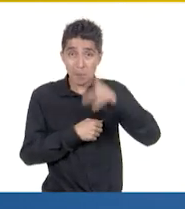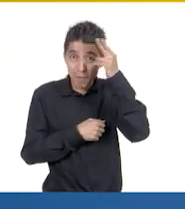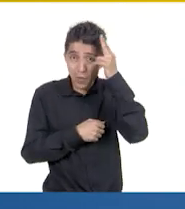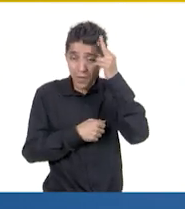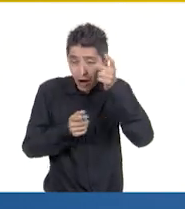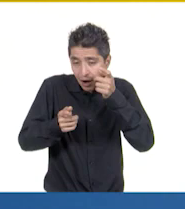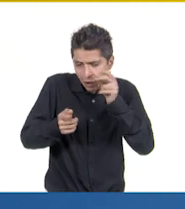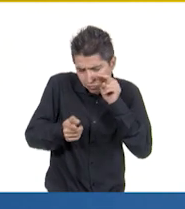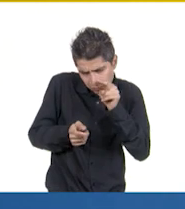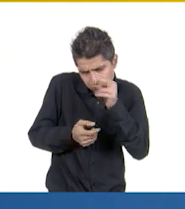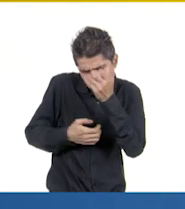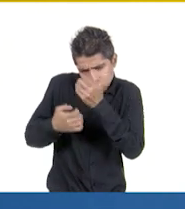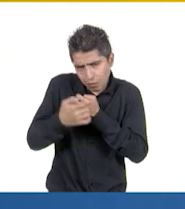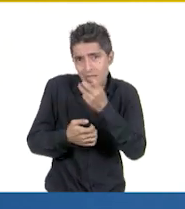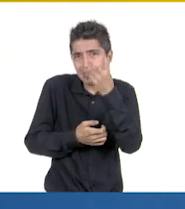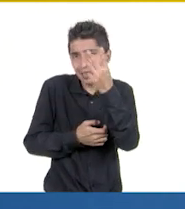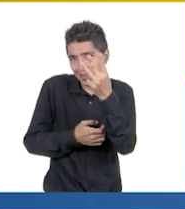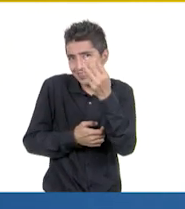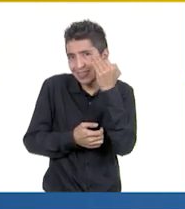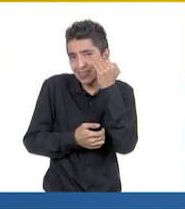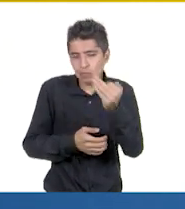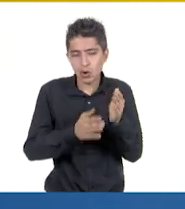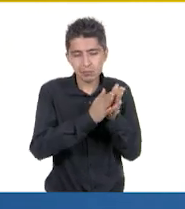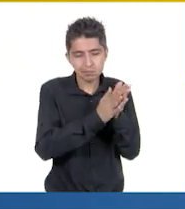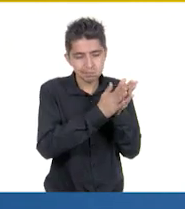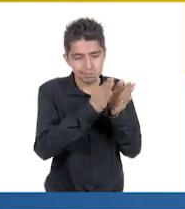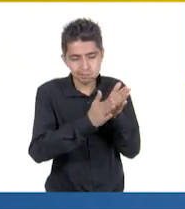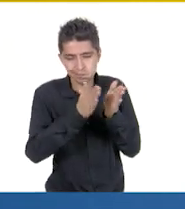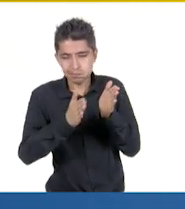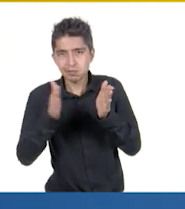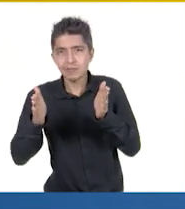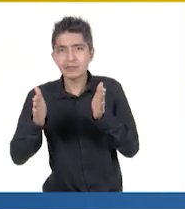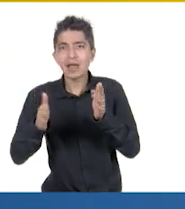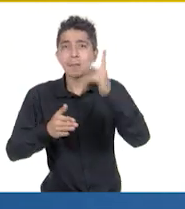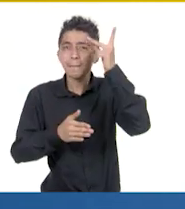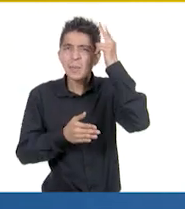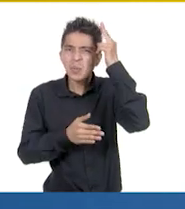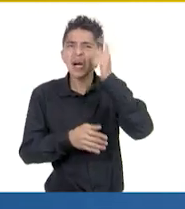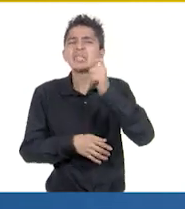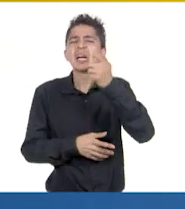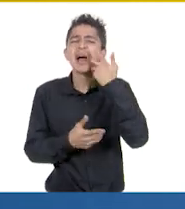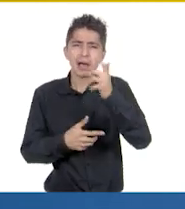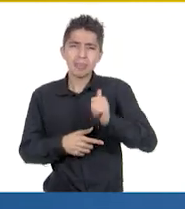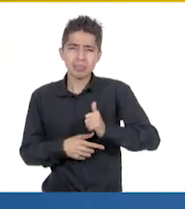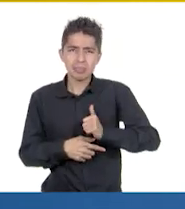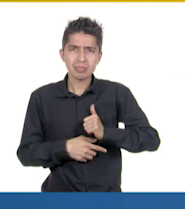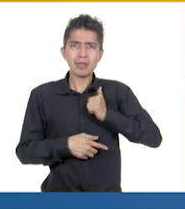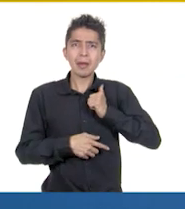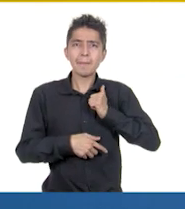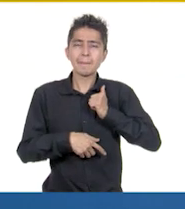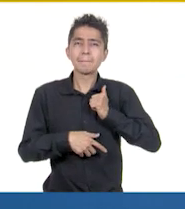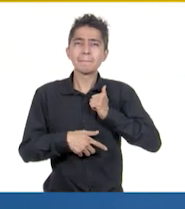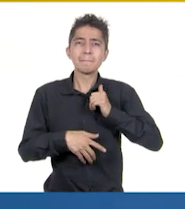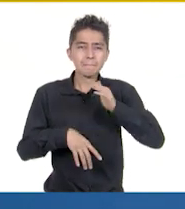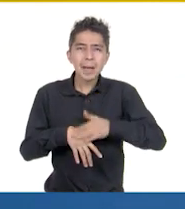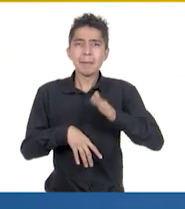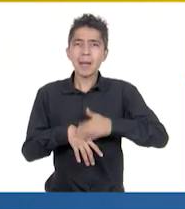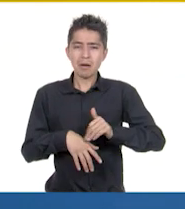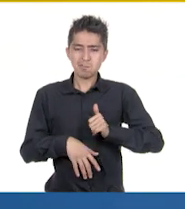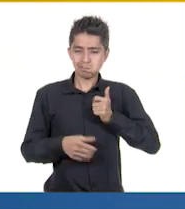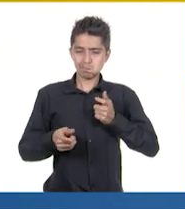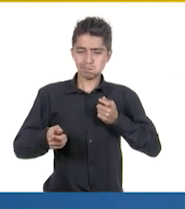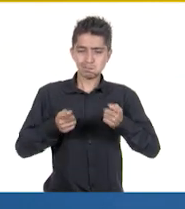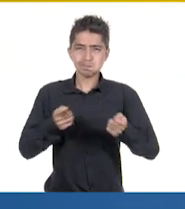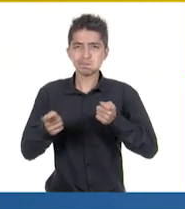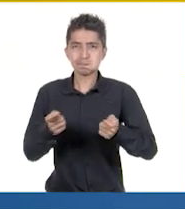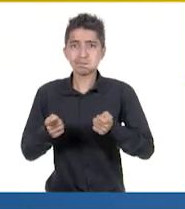podemos identificar 3 etapas. En la primera de ellas, Díaz trató de consolidar su autoridad y aumentó su poder. Porfirio